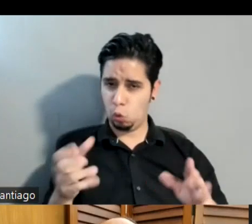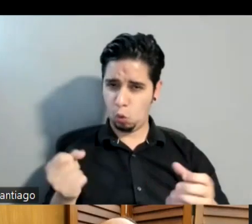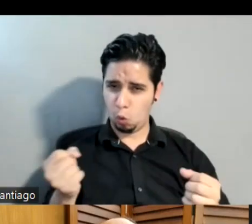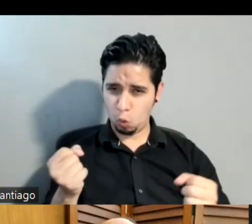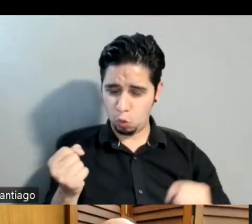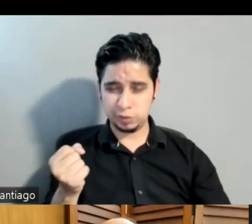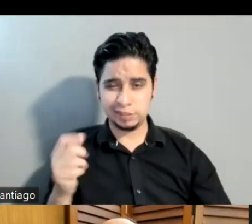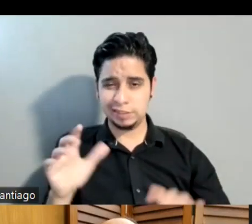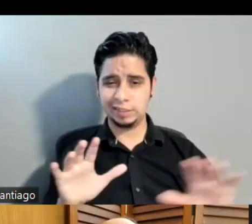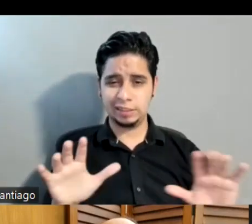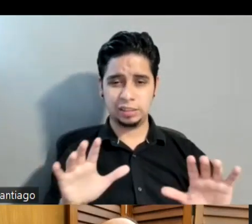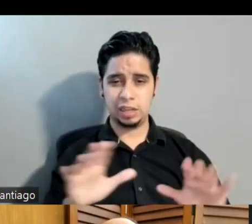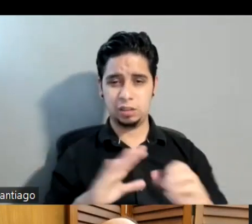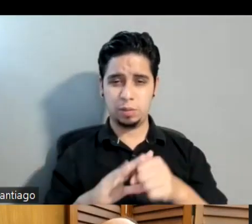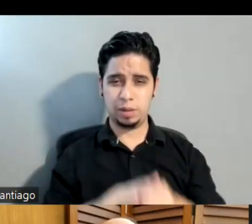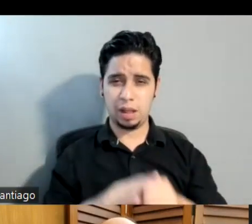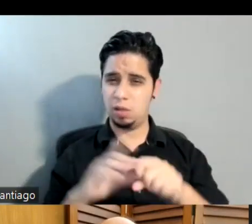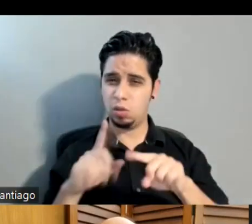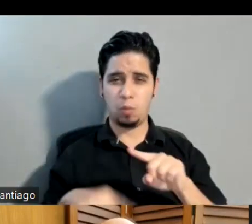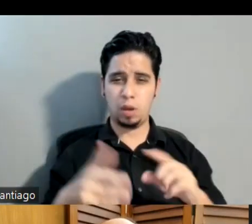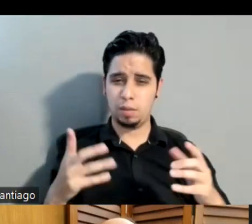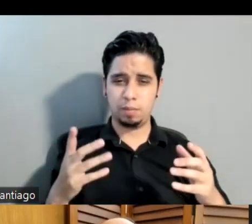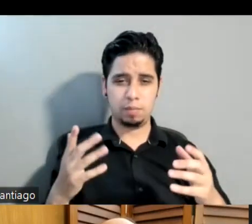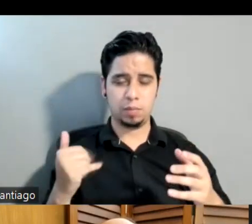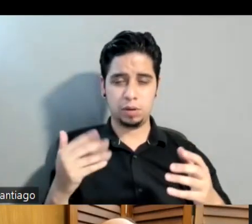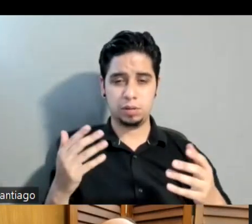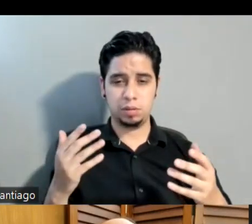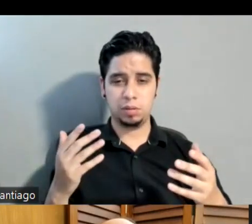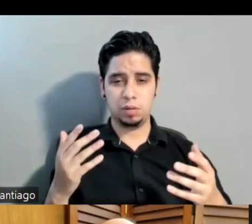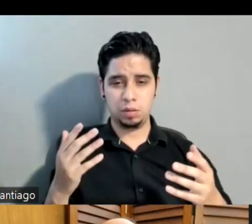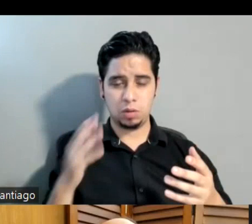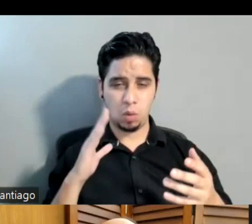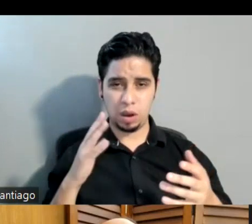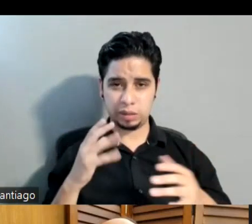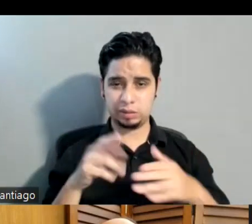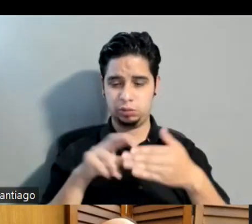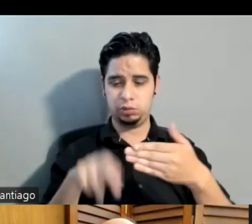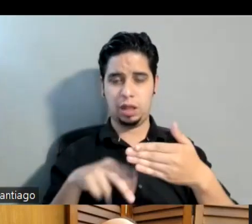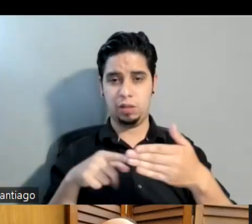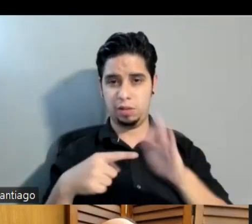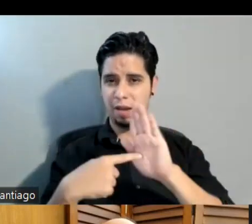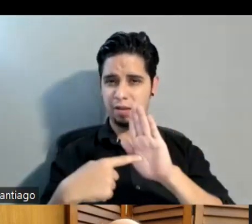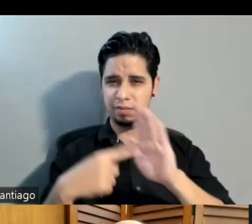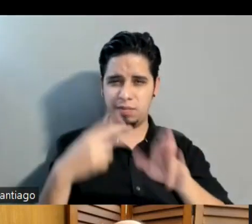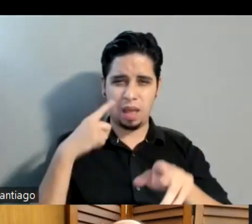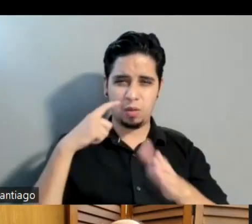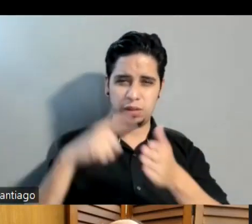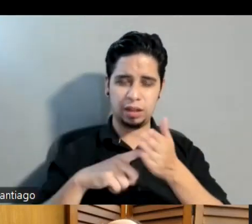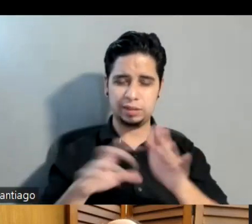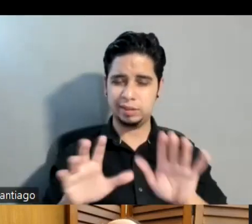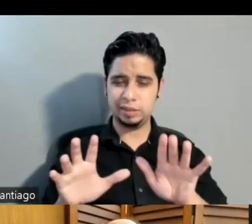esto forzado no puede salir, porque entonces lo que va a ser al final, eso se va a proyectar ahí. Y entonces